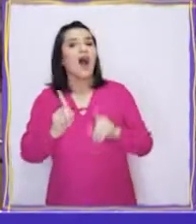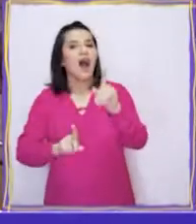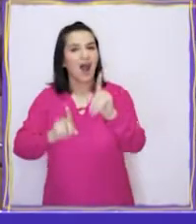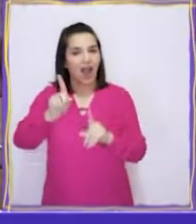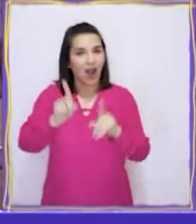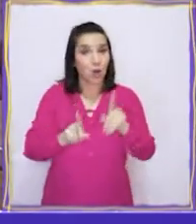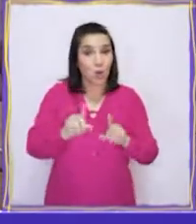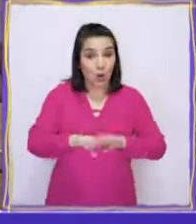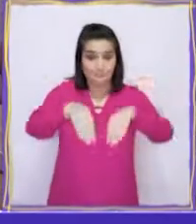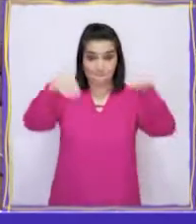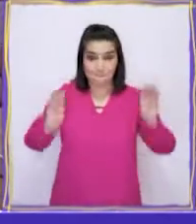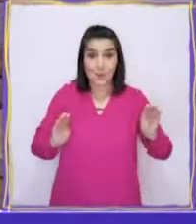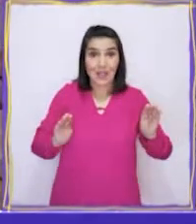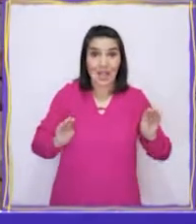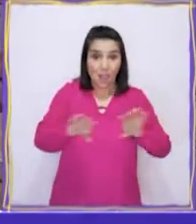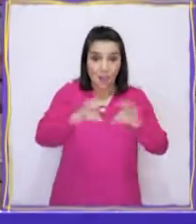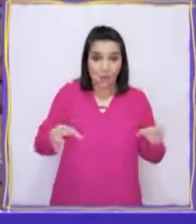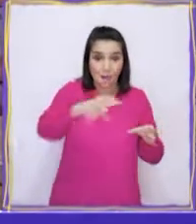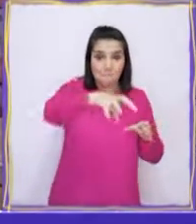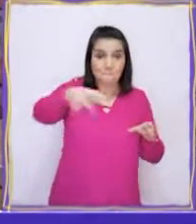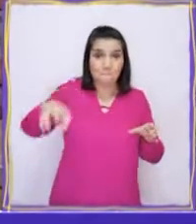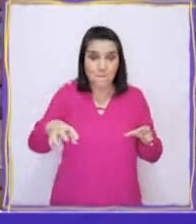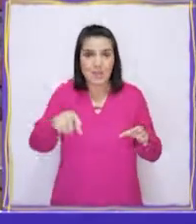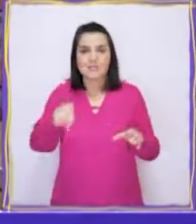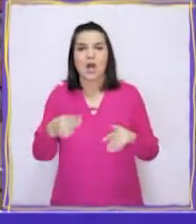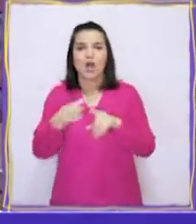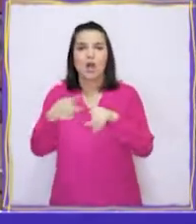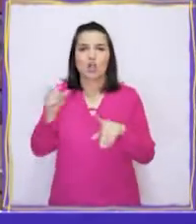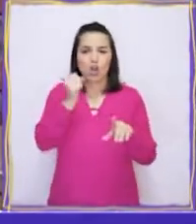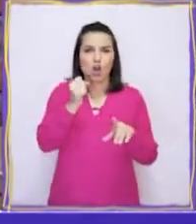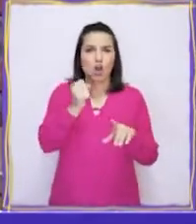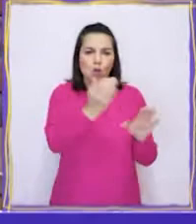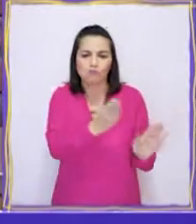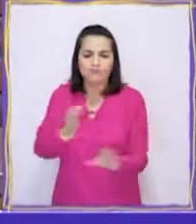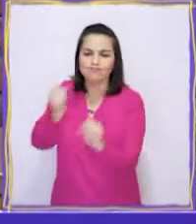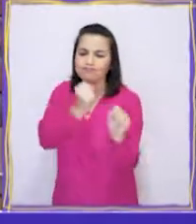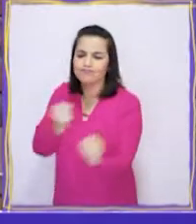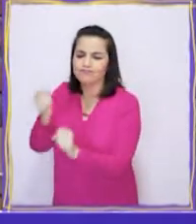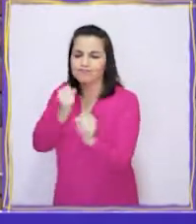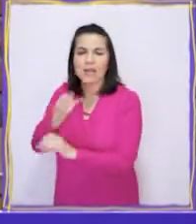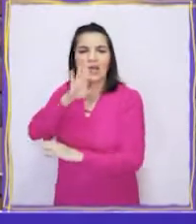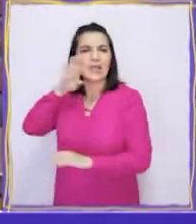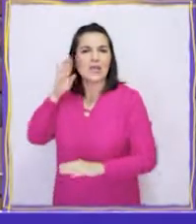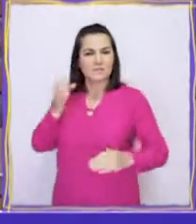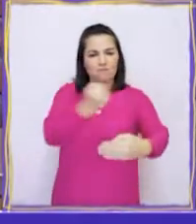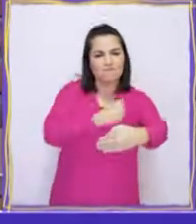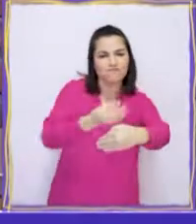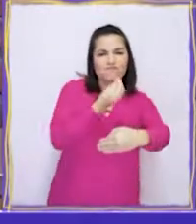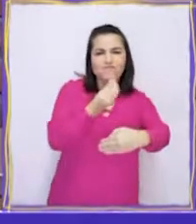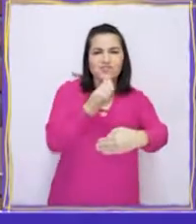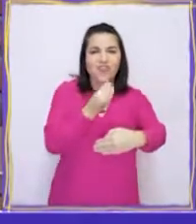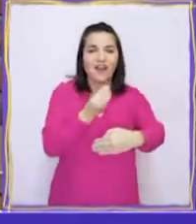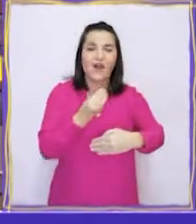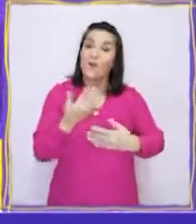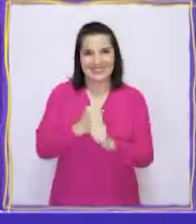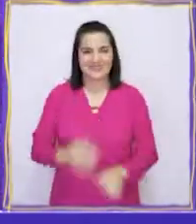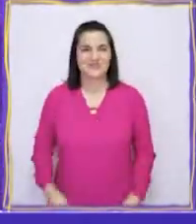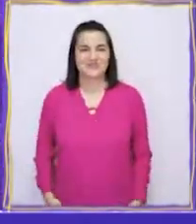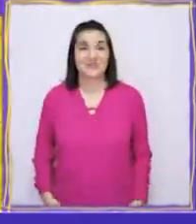increíble! Veo que algunos ponen la mesa y otros ayudan con la limpieza y la cocina.